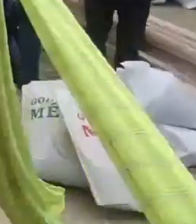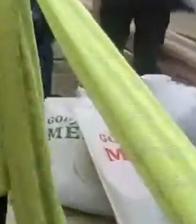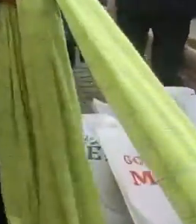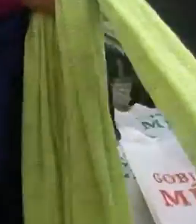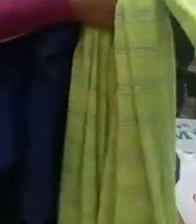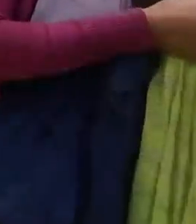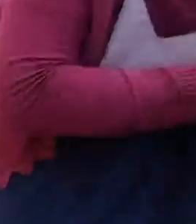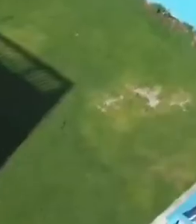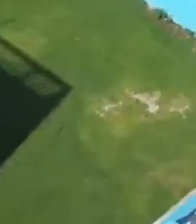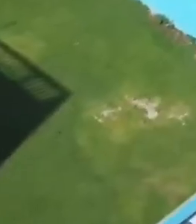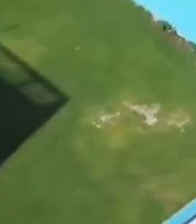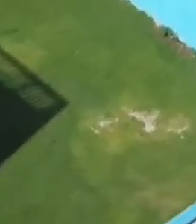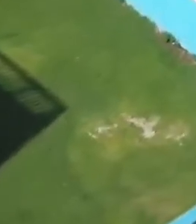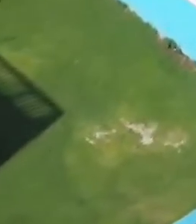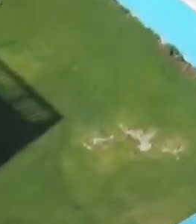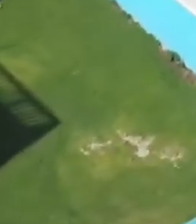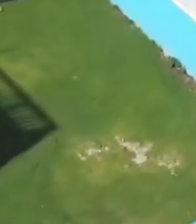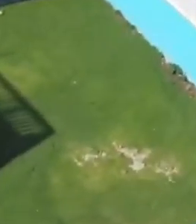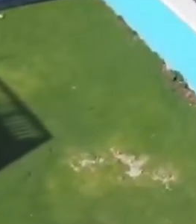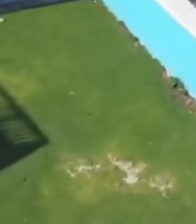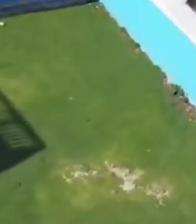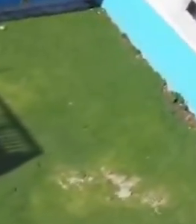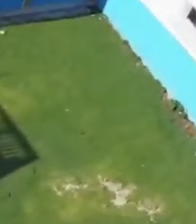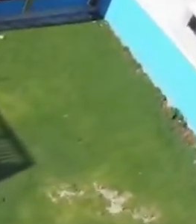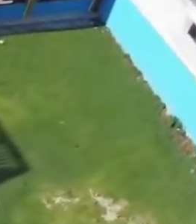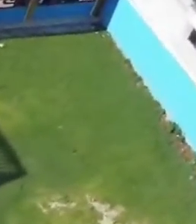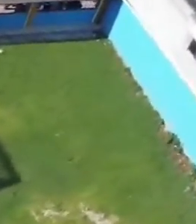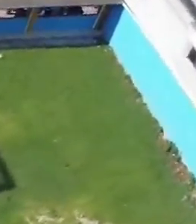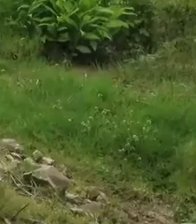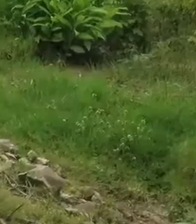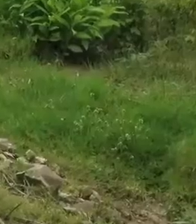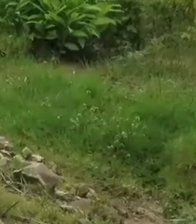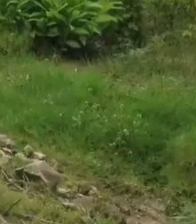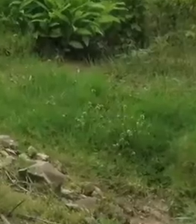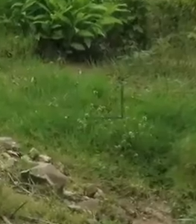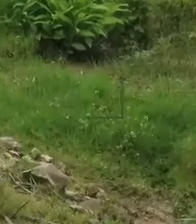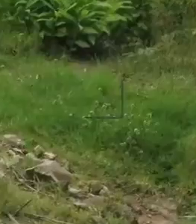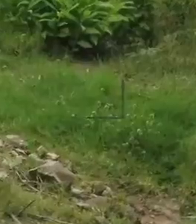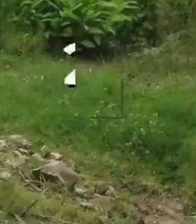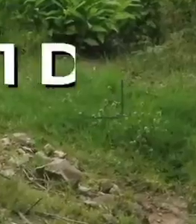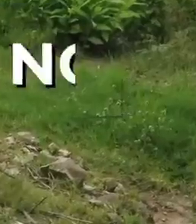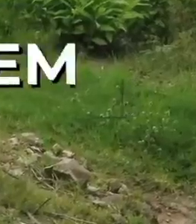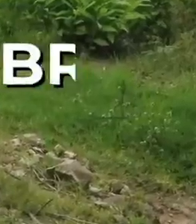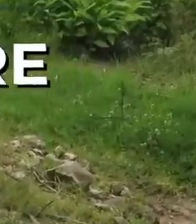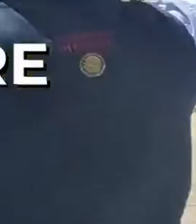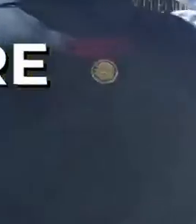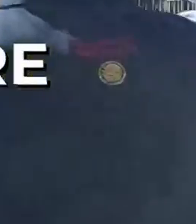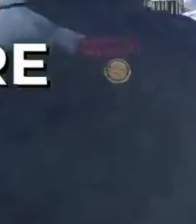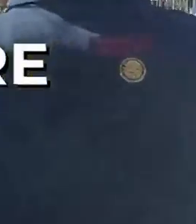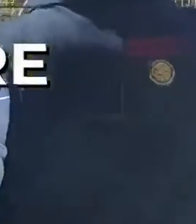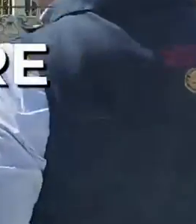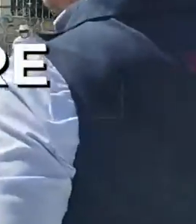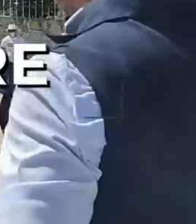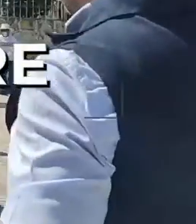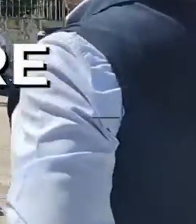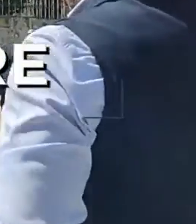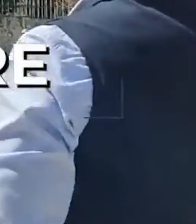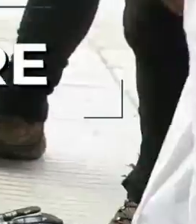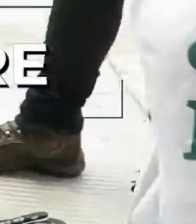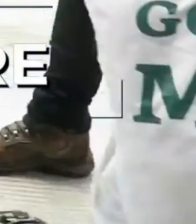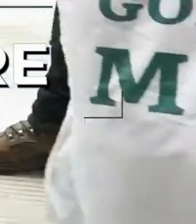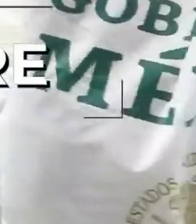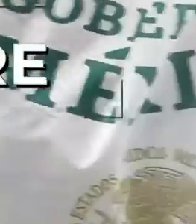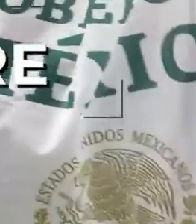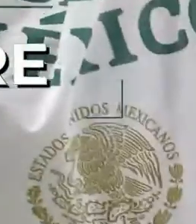sido atendidos 14 de los 31 municipios dañados y los 17 restantes se visitarán del 21 de septiembre al 21 de